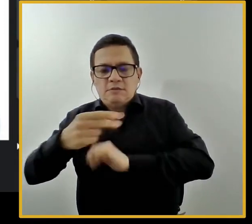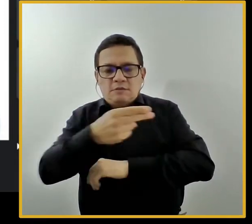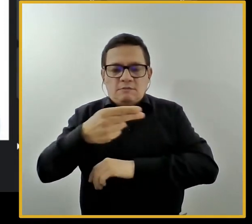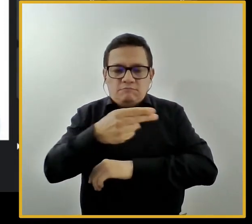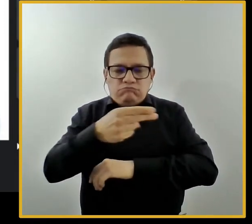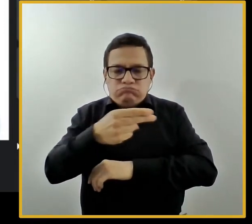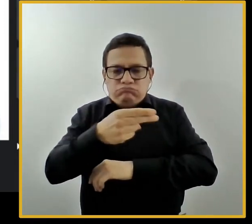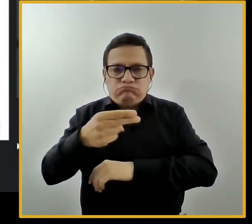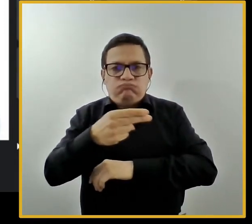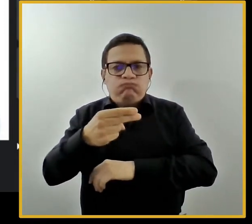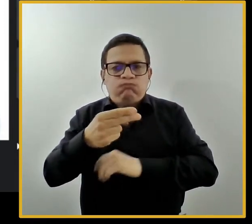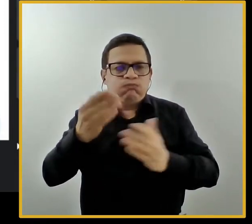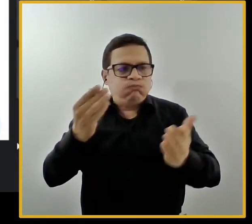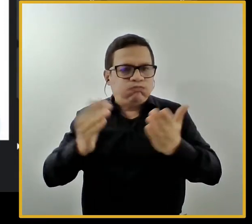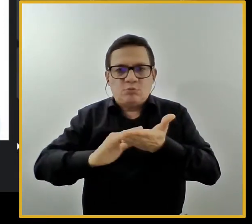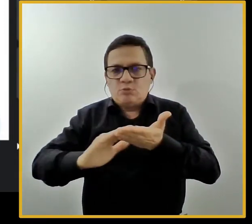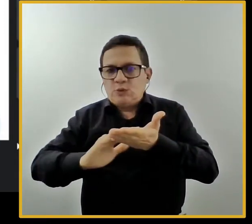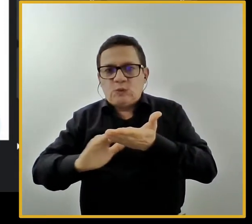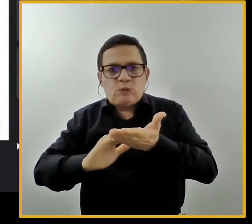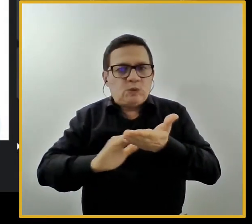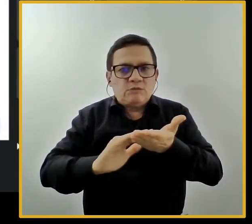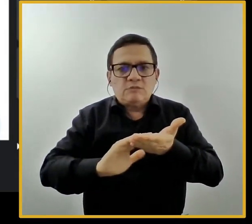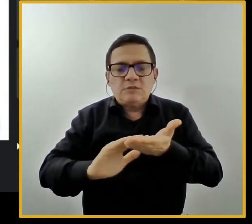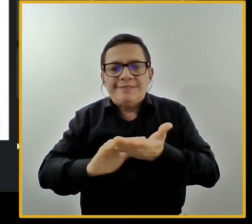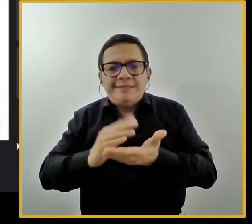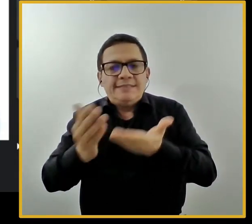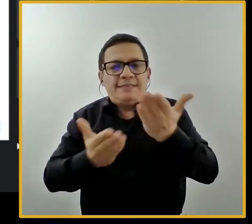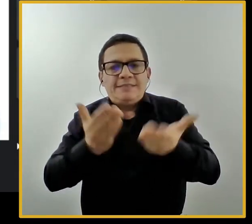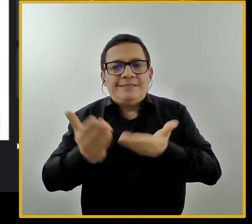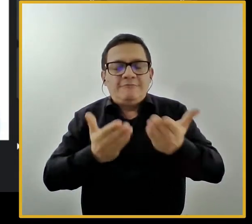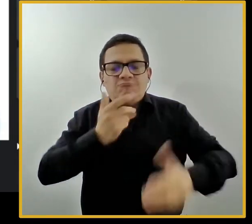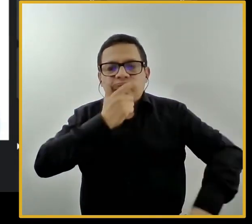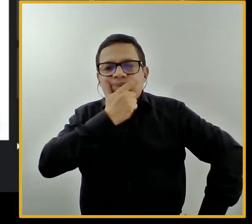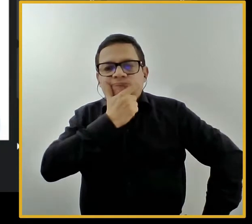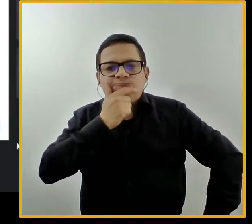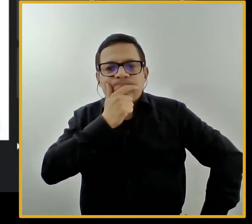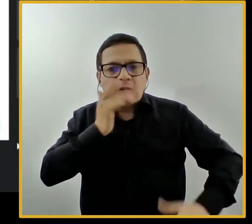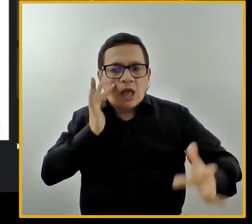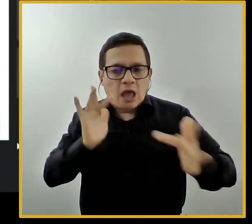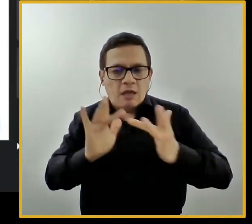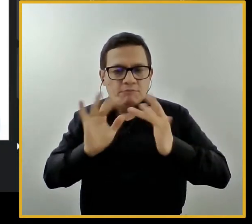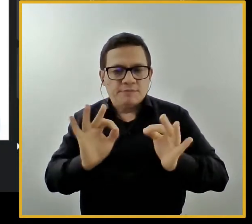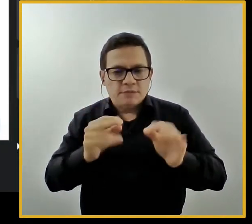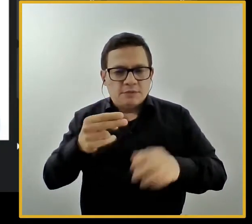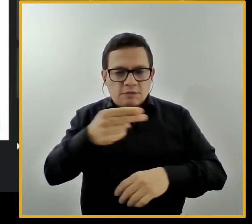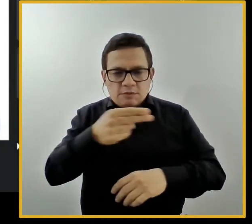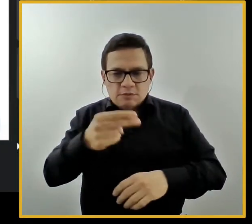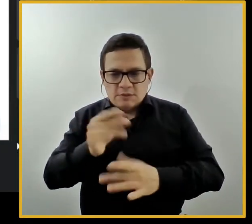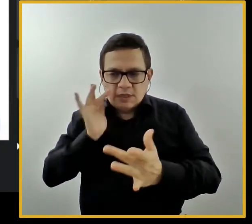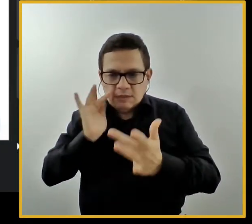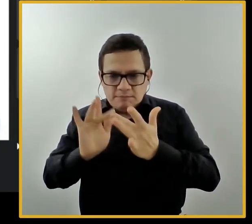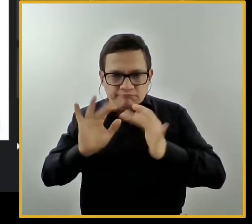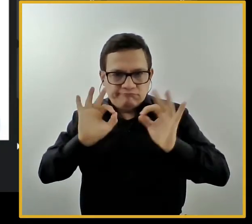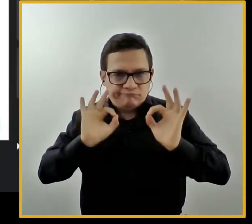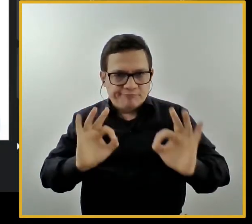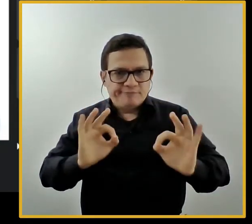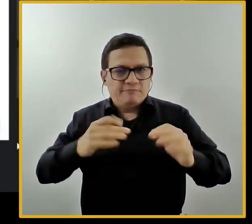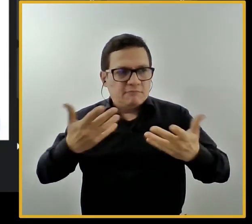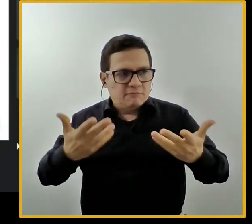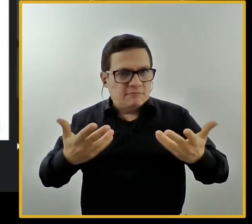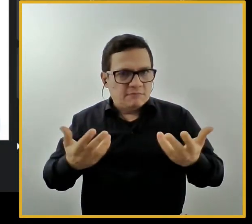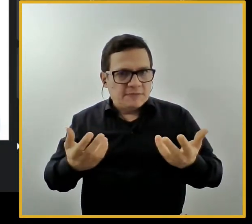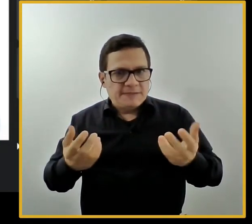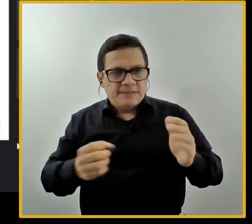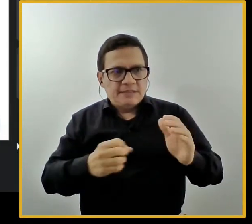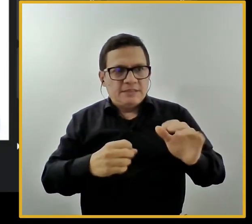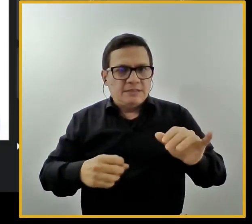Pues vamos a llegar a que se me va a cumplir esa igualdad, ¿no? Entonces lo que hacemos